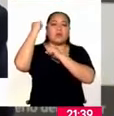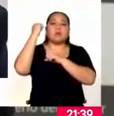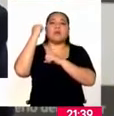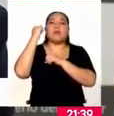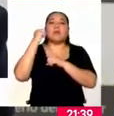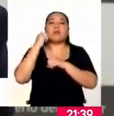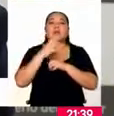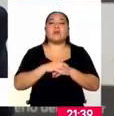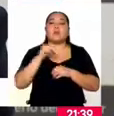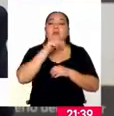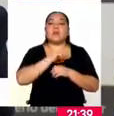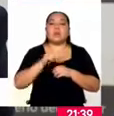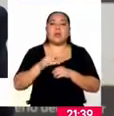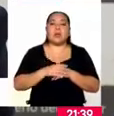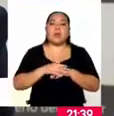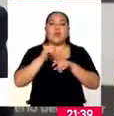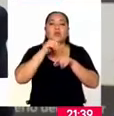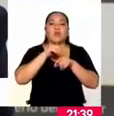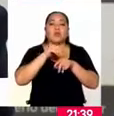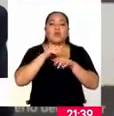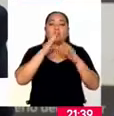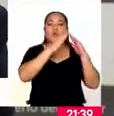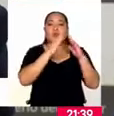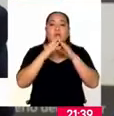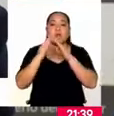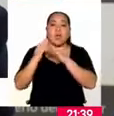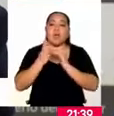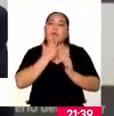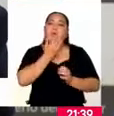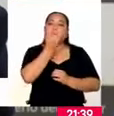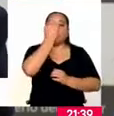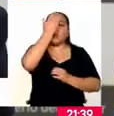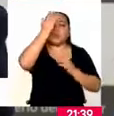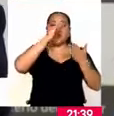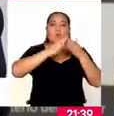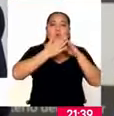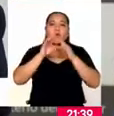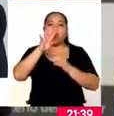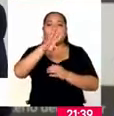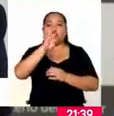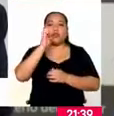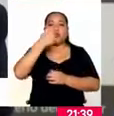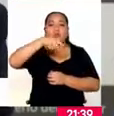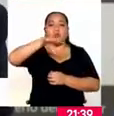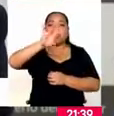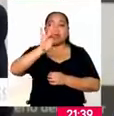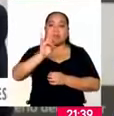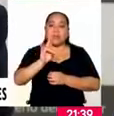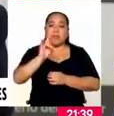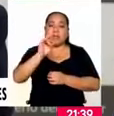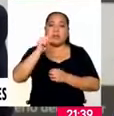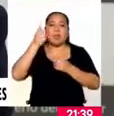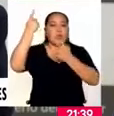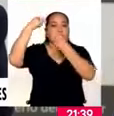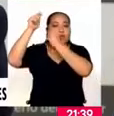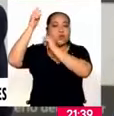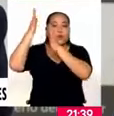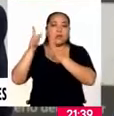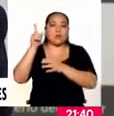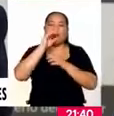que en la ciudad de Machu Picchu, Pueblo, hay 417 turistas que no pueden salir,